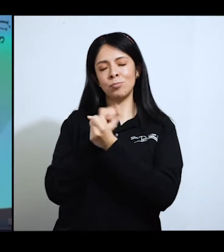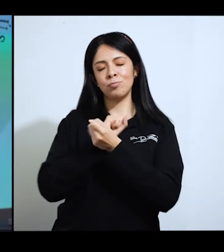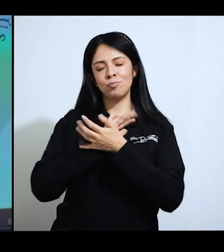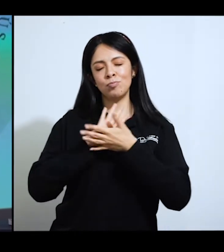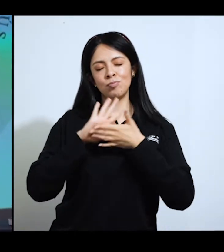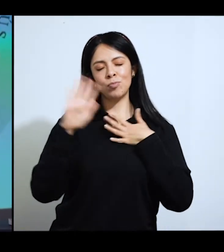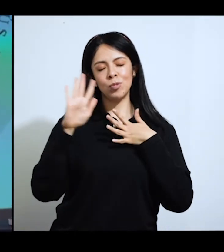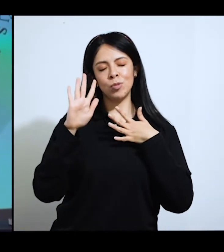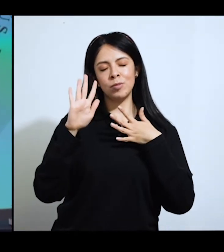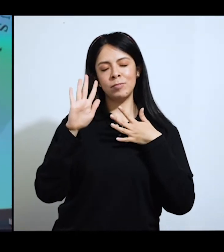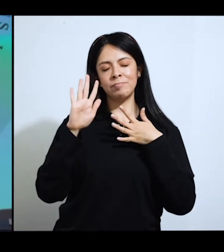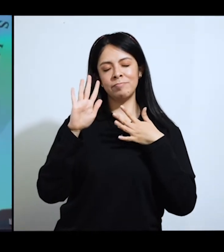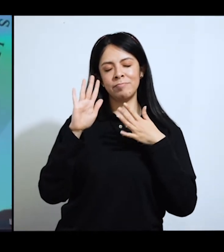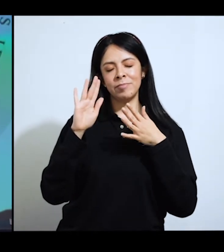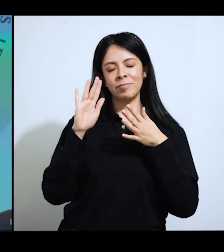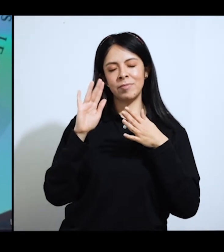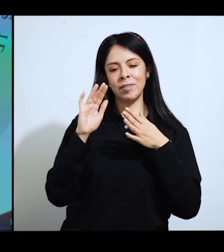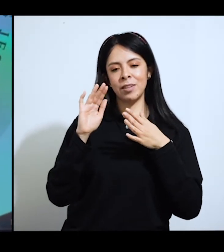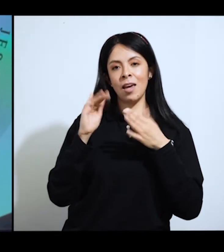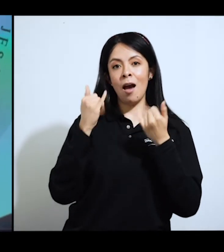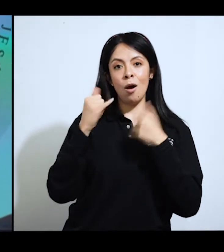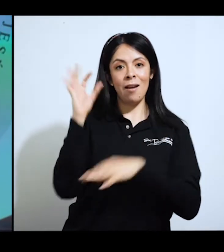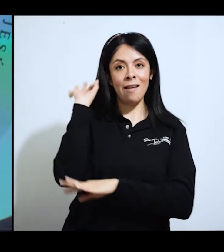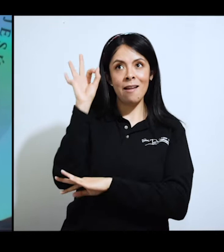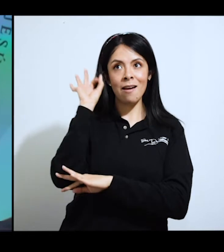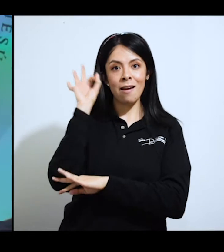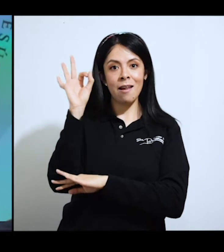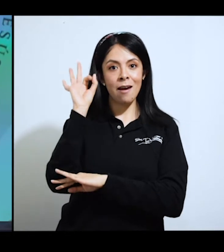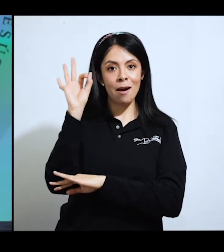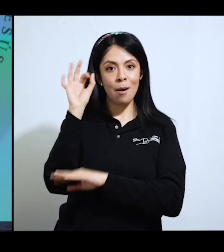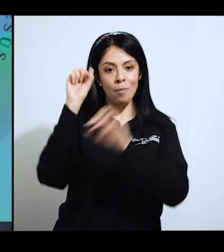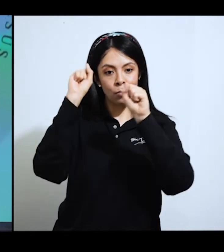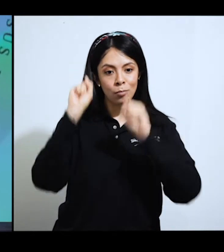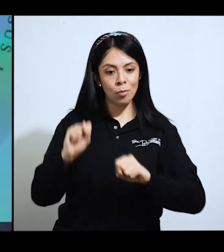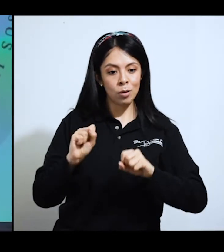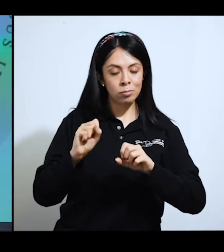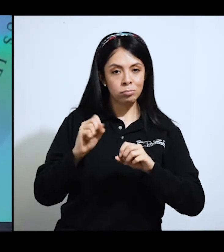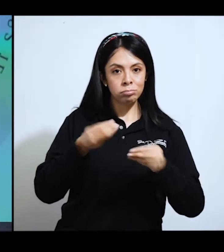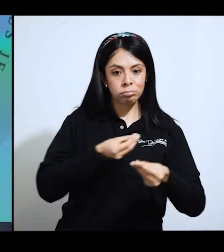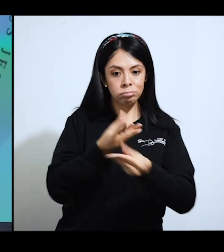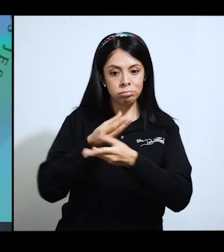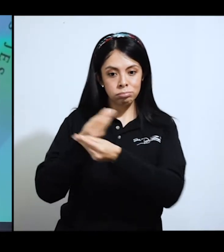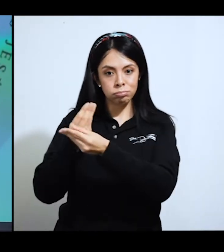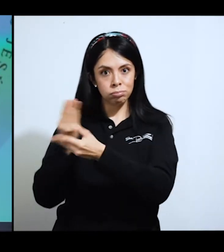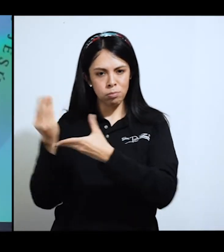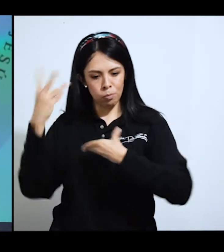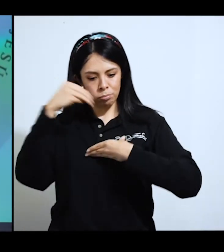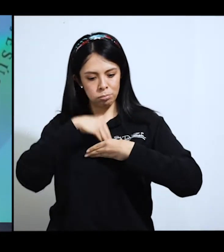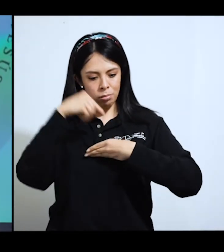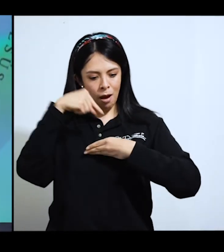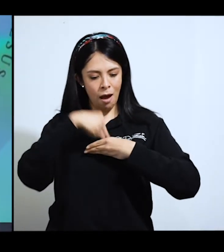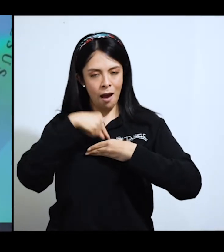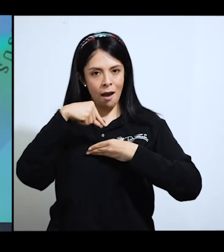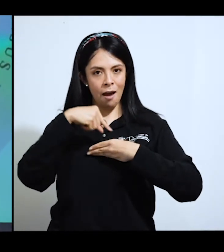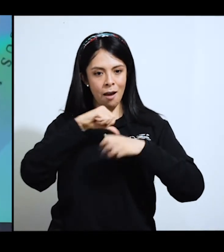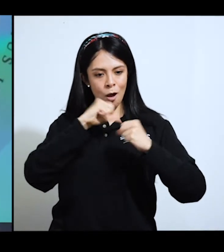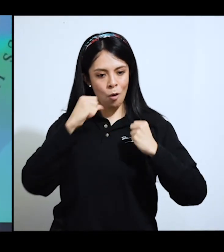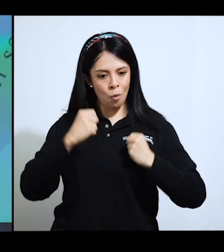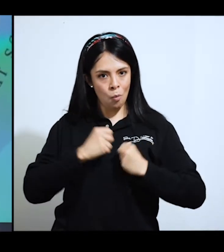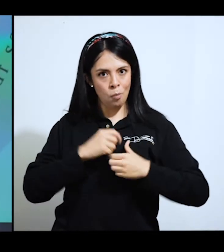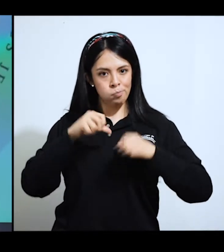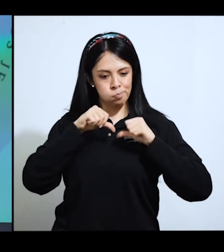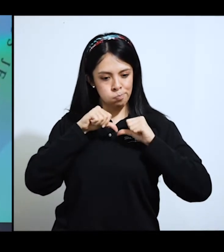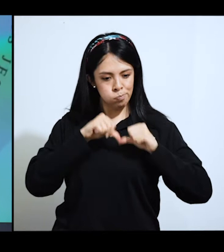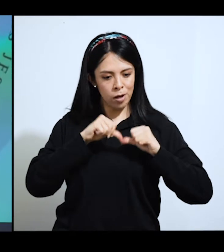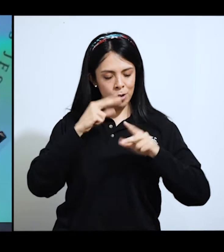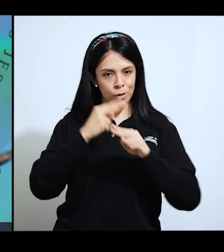grande todavía. Por eso te pido que tu Espíritu Santo esté tomando esta palabra y plantándola